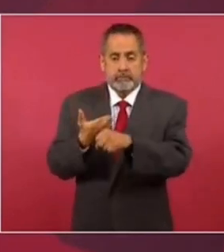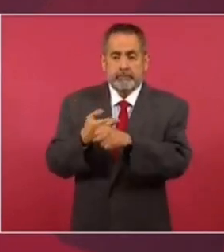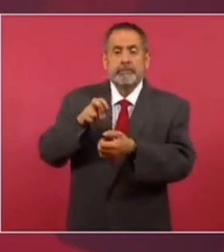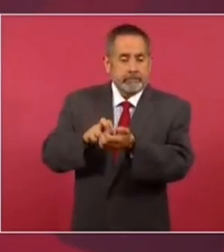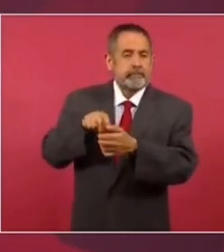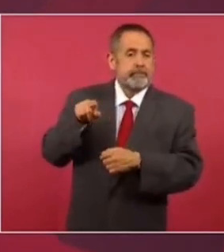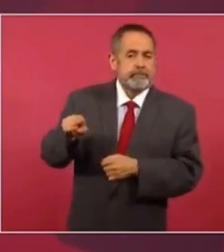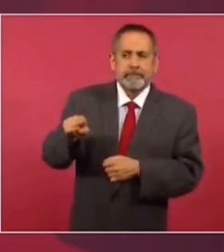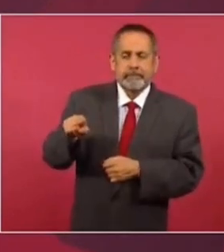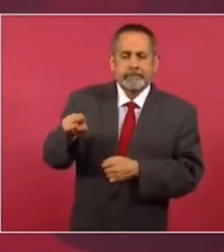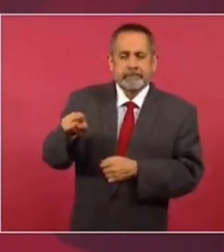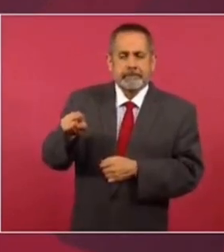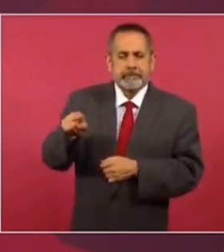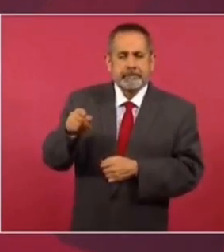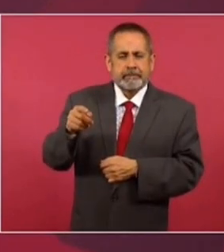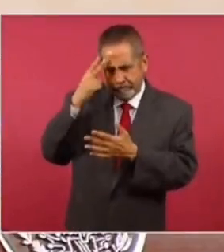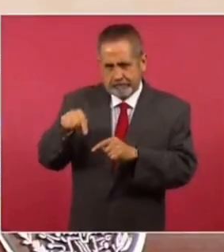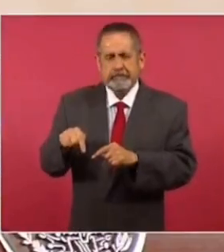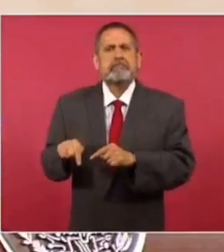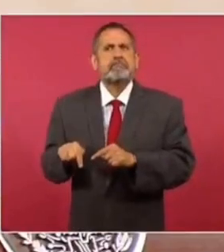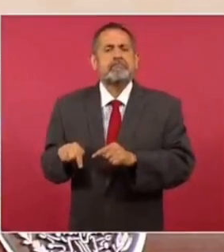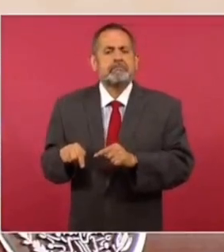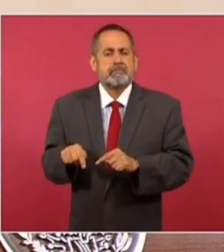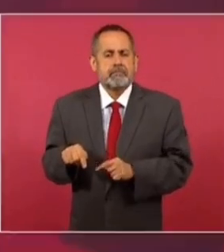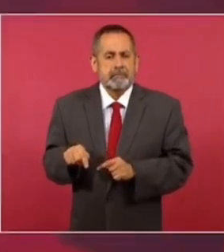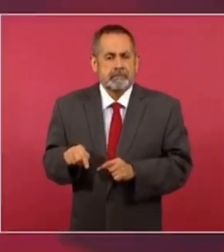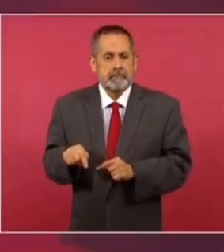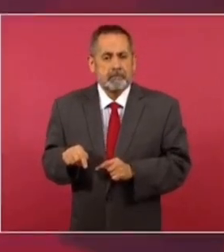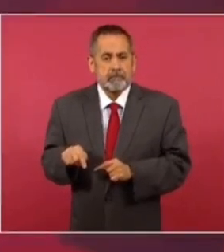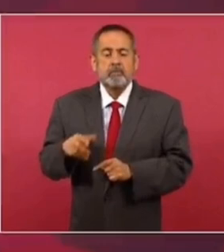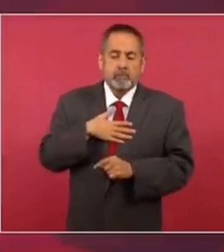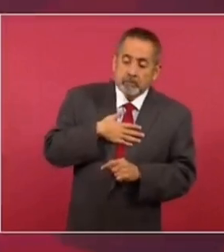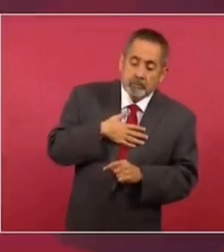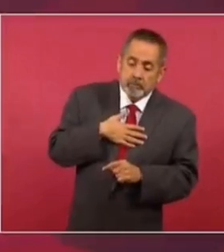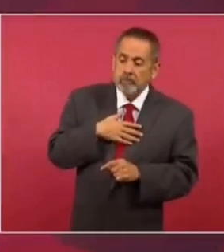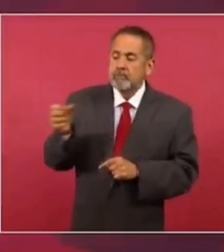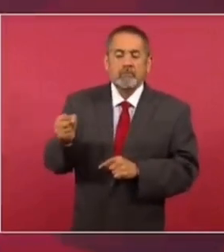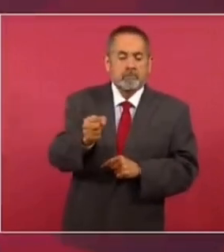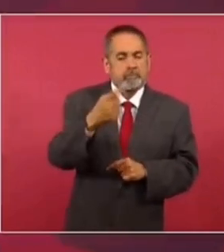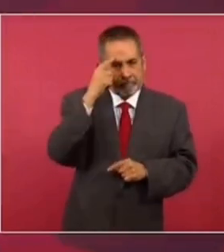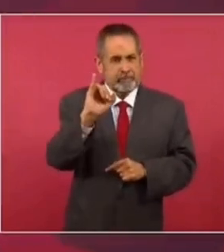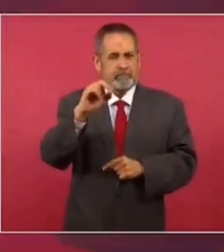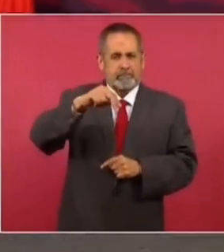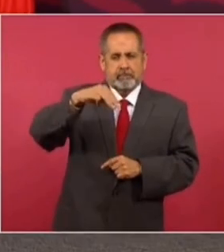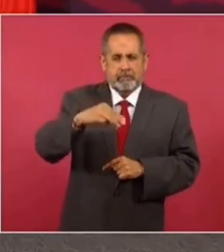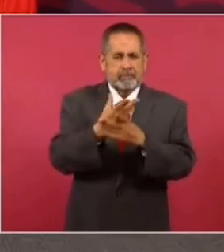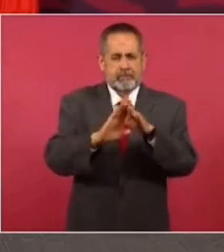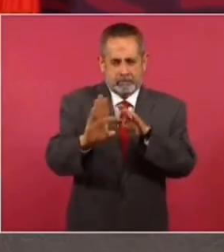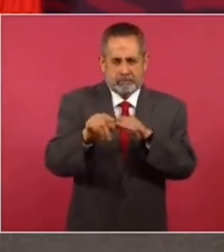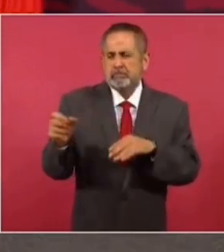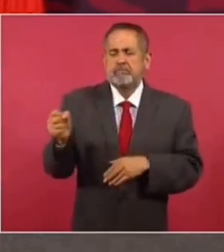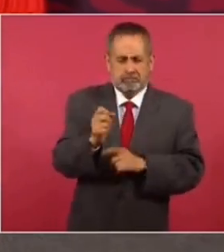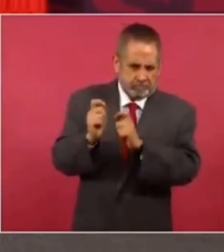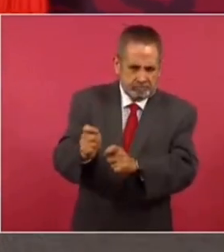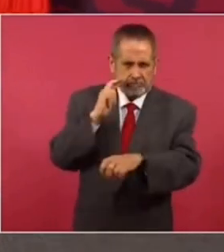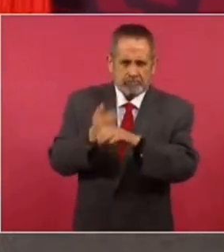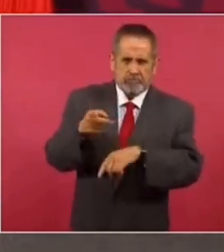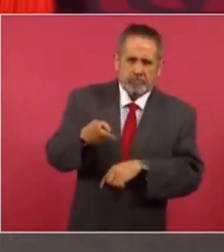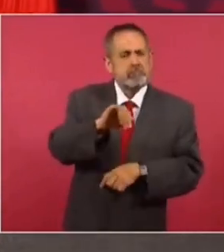Secretaría de Gobierno y lo nombré de Migración. Y es una